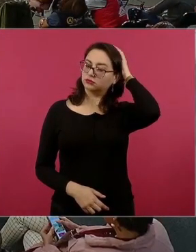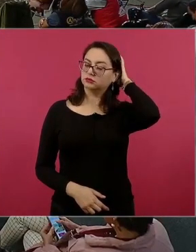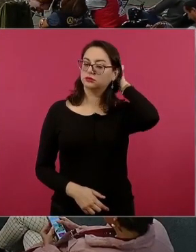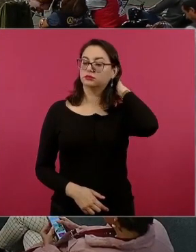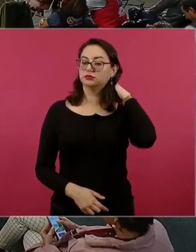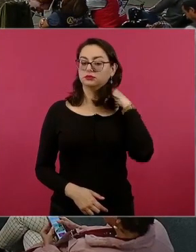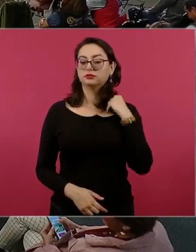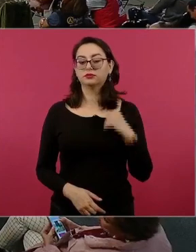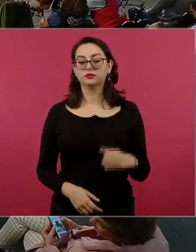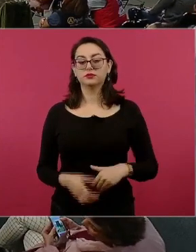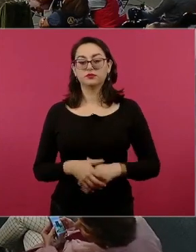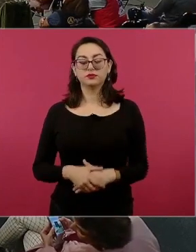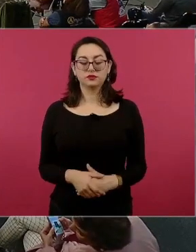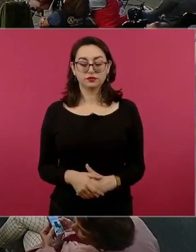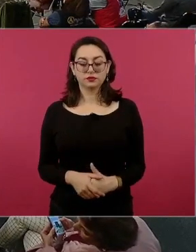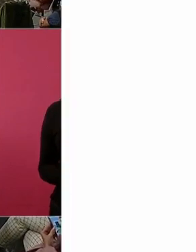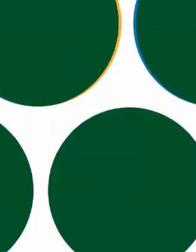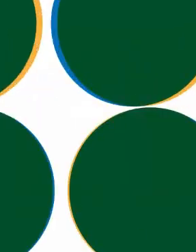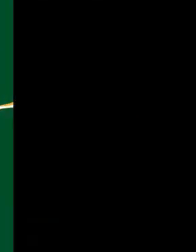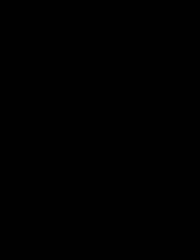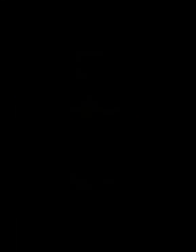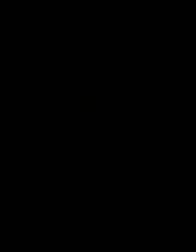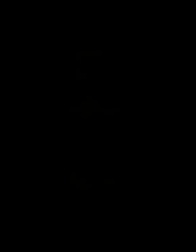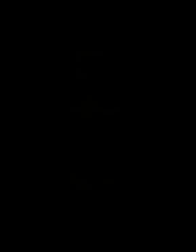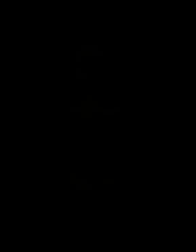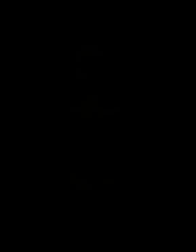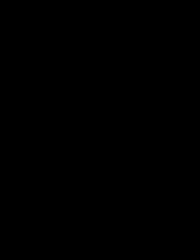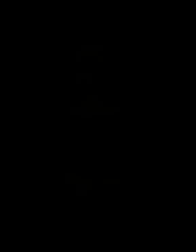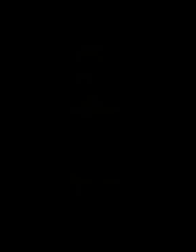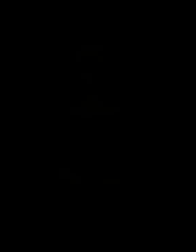Esto es por Tulum,